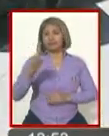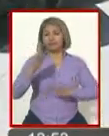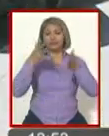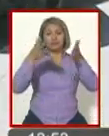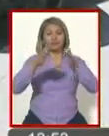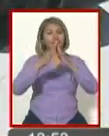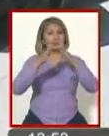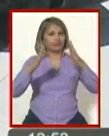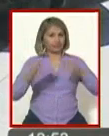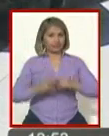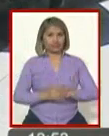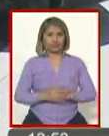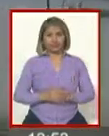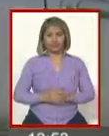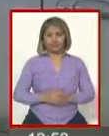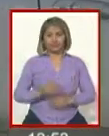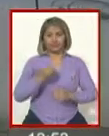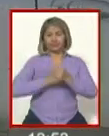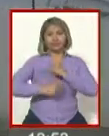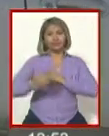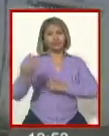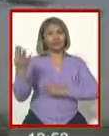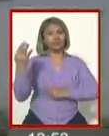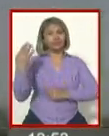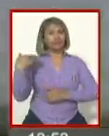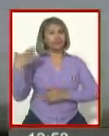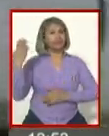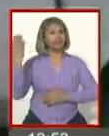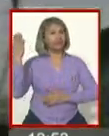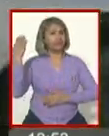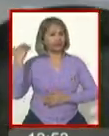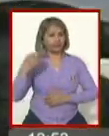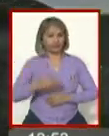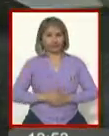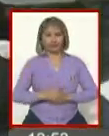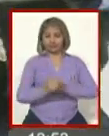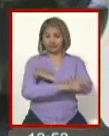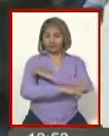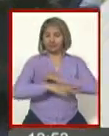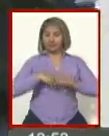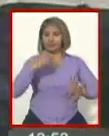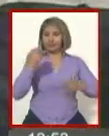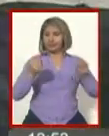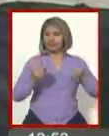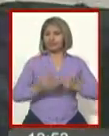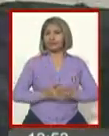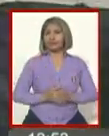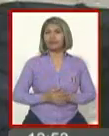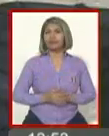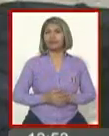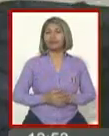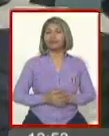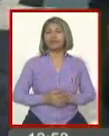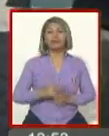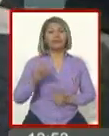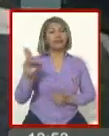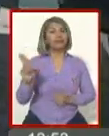en la casa. Esto fue el año 2014. En 2014 se robaron este vehículo, usaban mucho